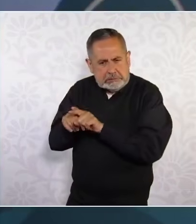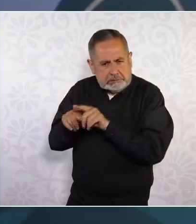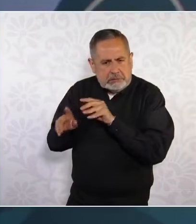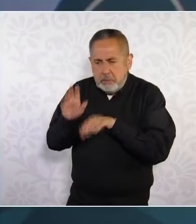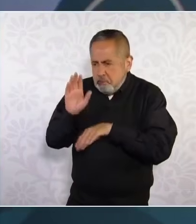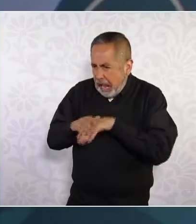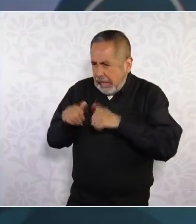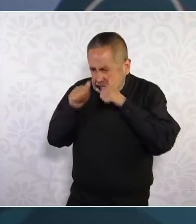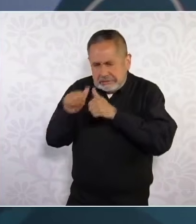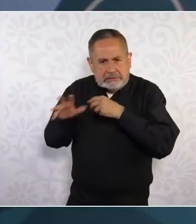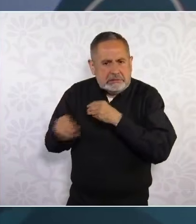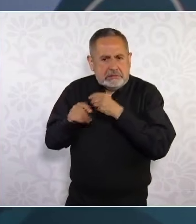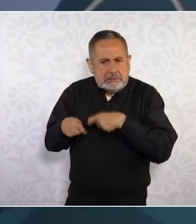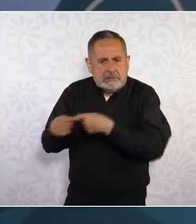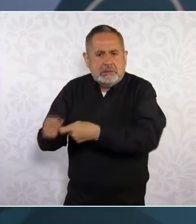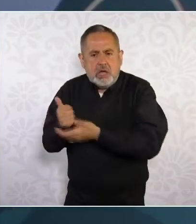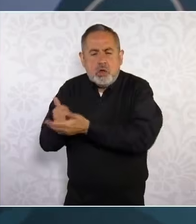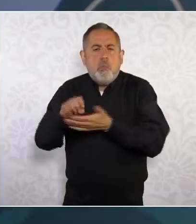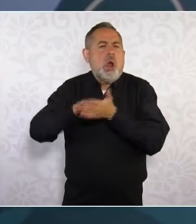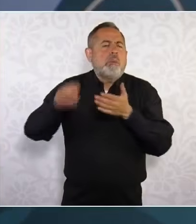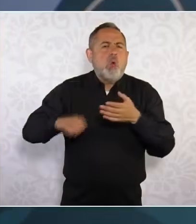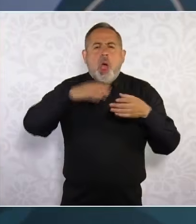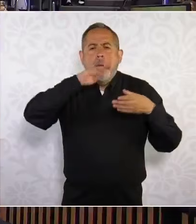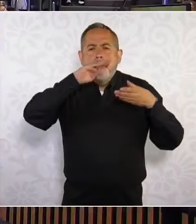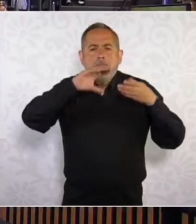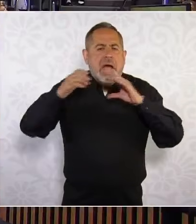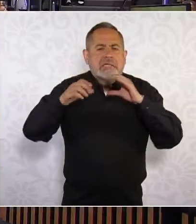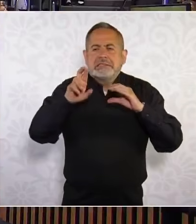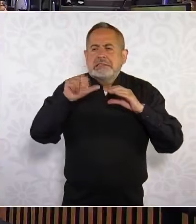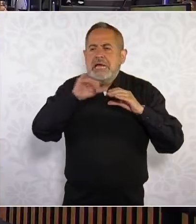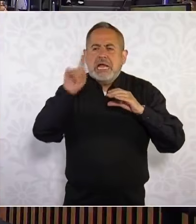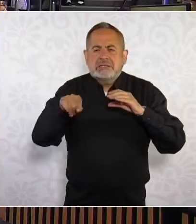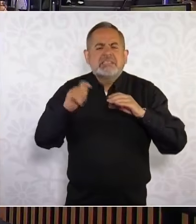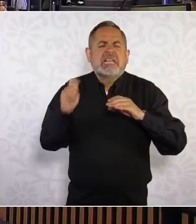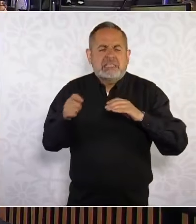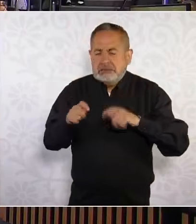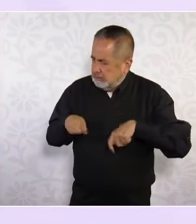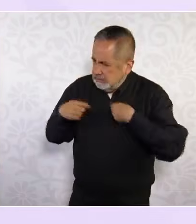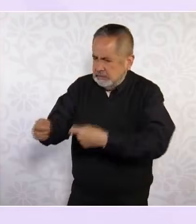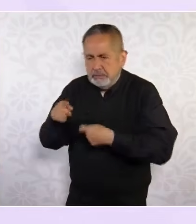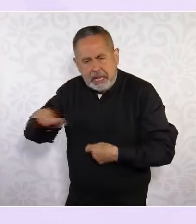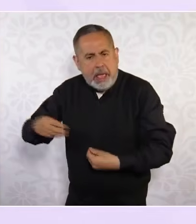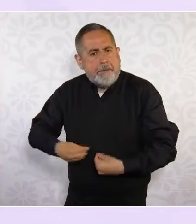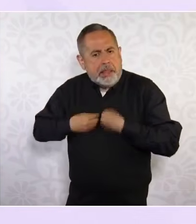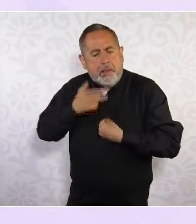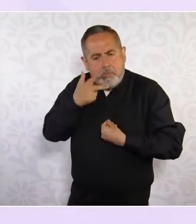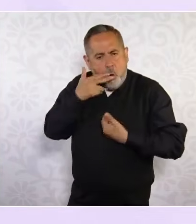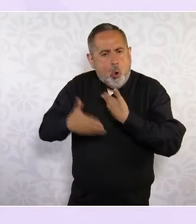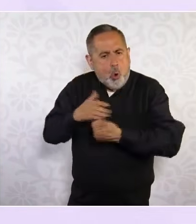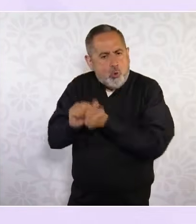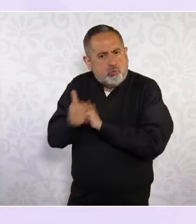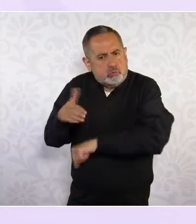otros programas que le llamamos El Maíz es la Raíz, para apoyar la mejora de la calidad de vida, además